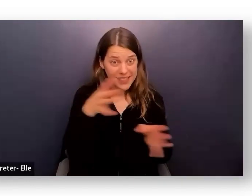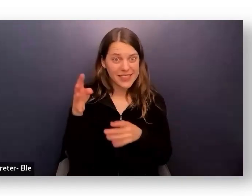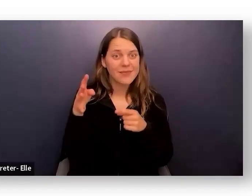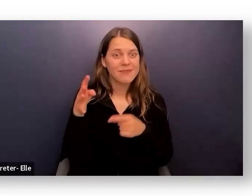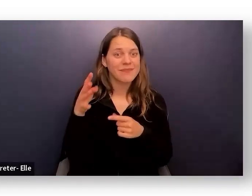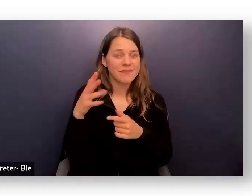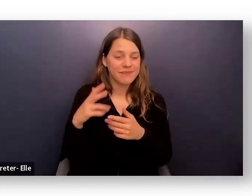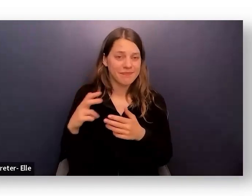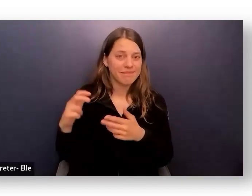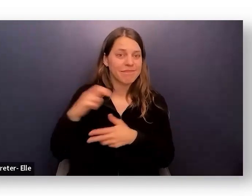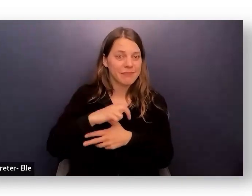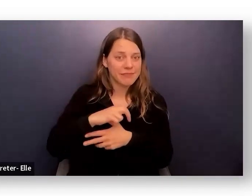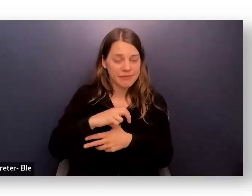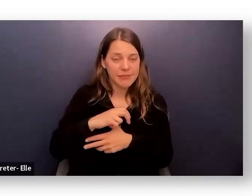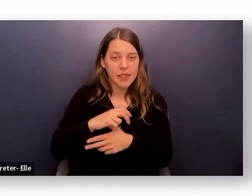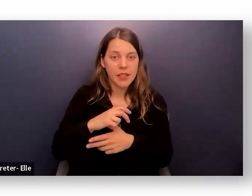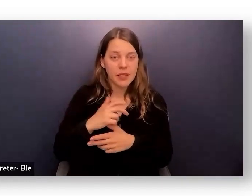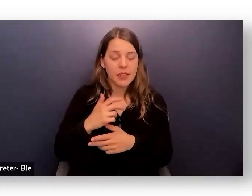y el viento es